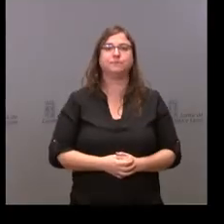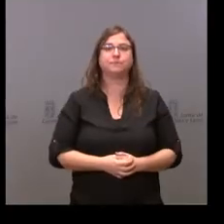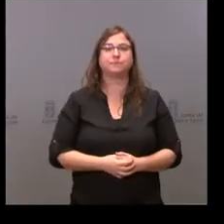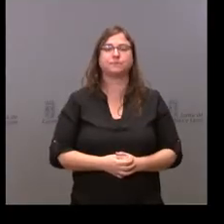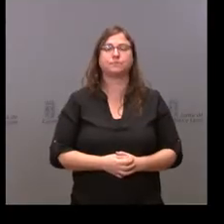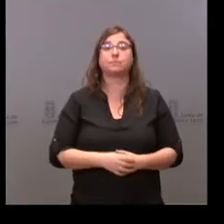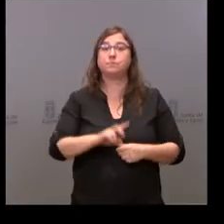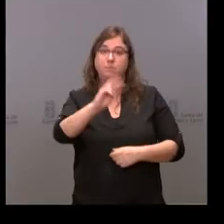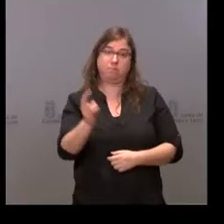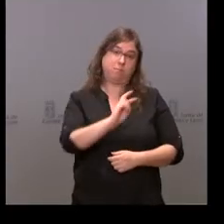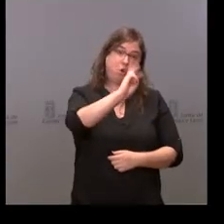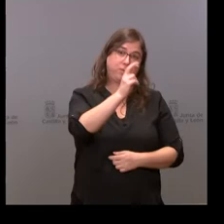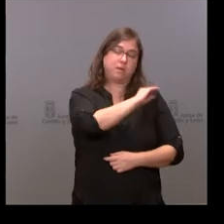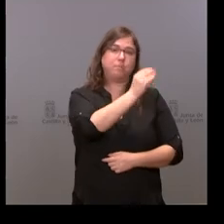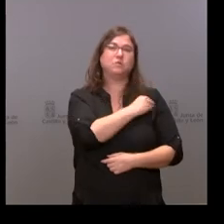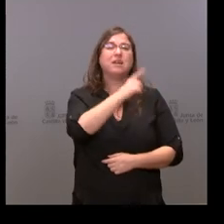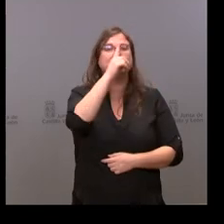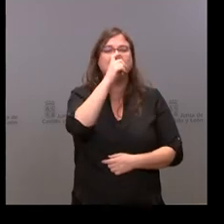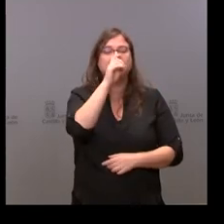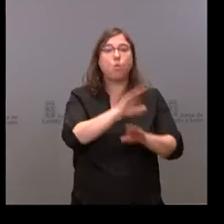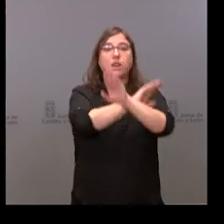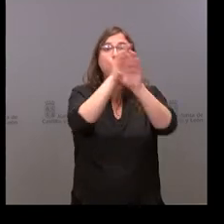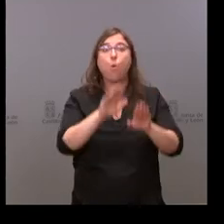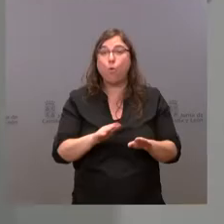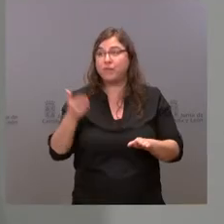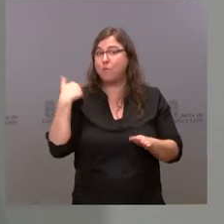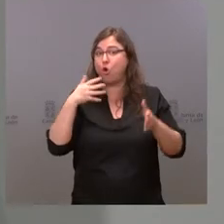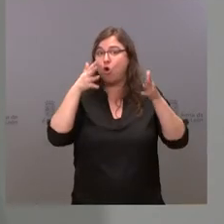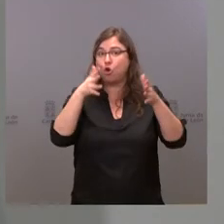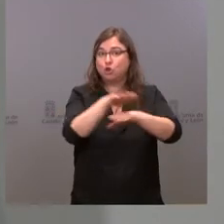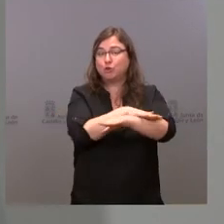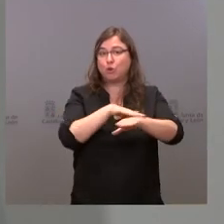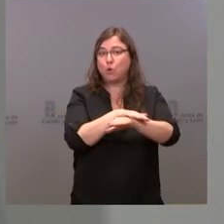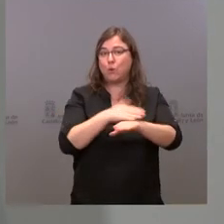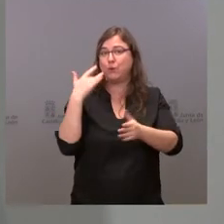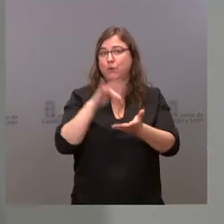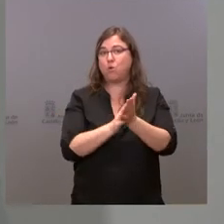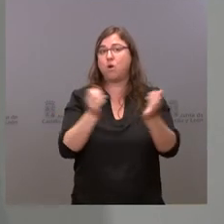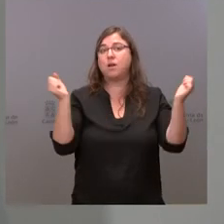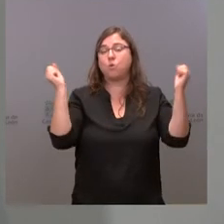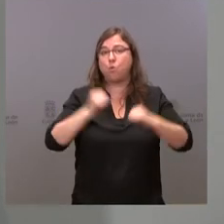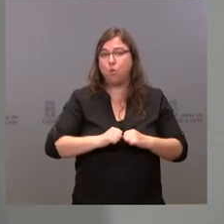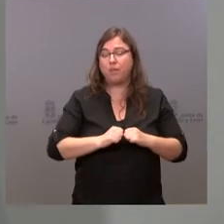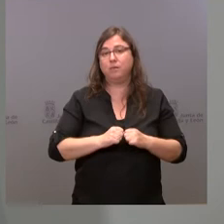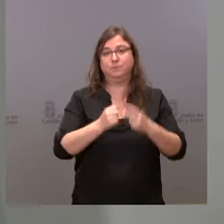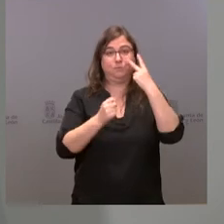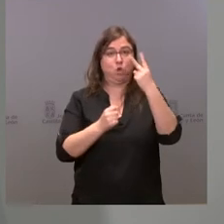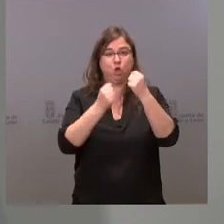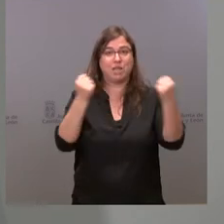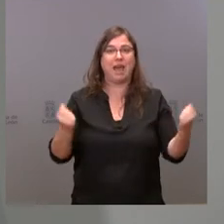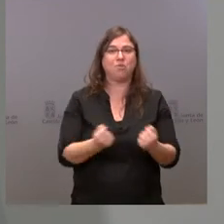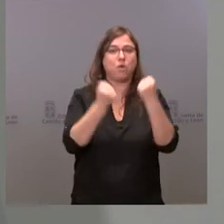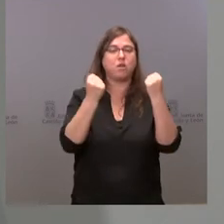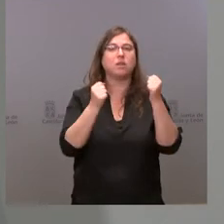suena otra cuestión que usted plantea recordará que en el último consejo de gobierno en castilla y león' acordábamos dos actuaciones relevantes en relación